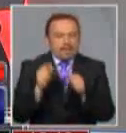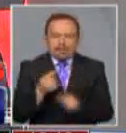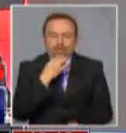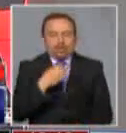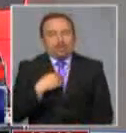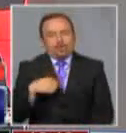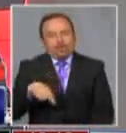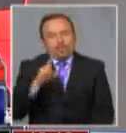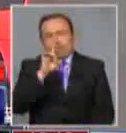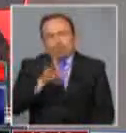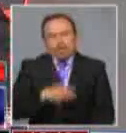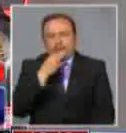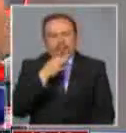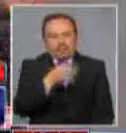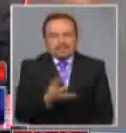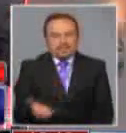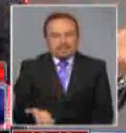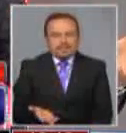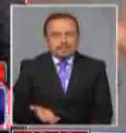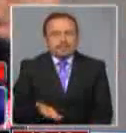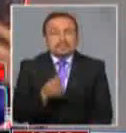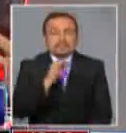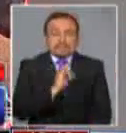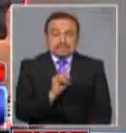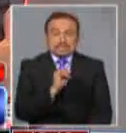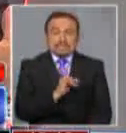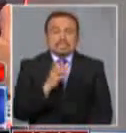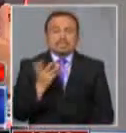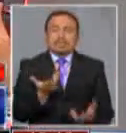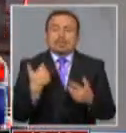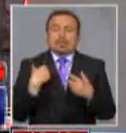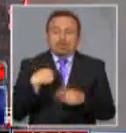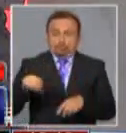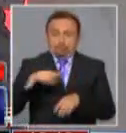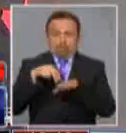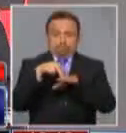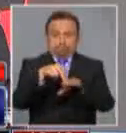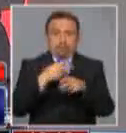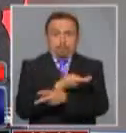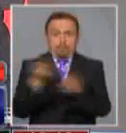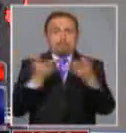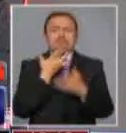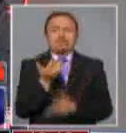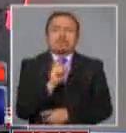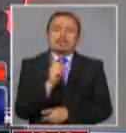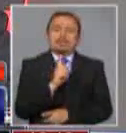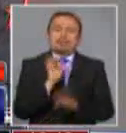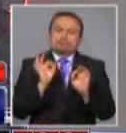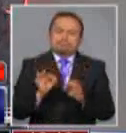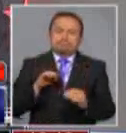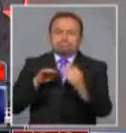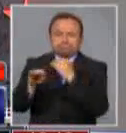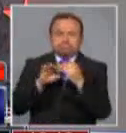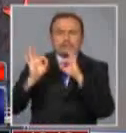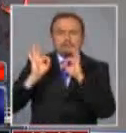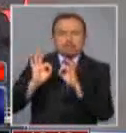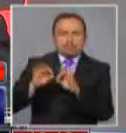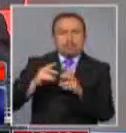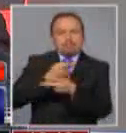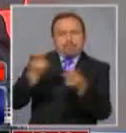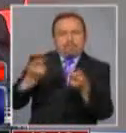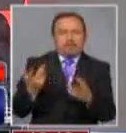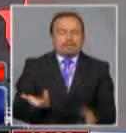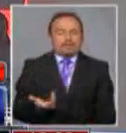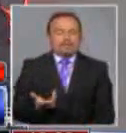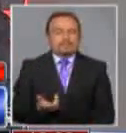único que nosotros estamos diciendo que si si somos parte del transporte público Porque no tenemos acceso a los corredores del transporte público ahora